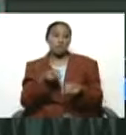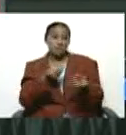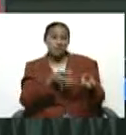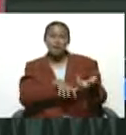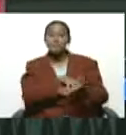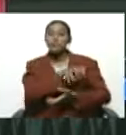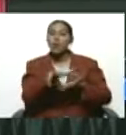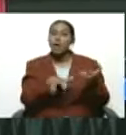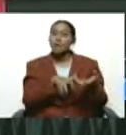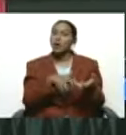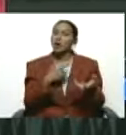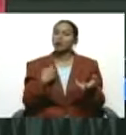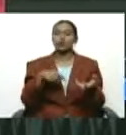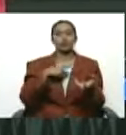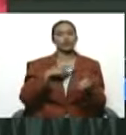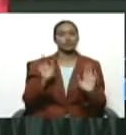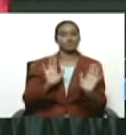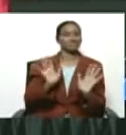Nosotros vamos ordenadito.